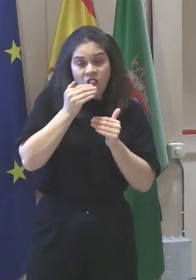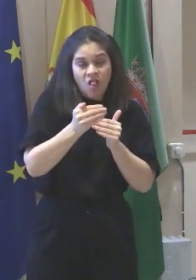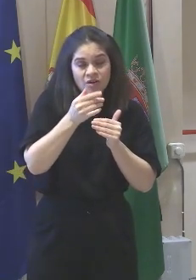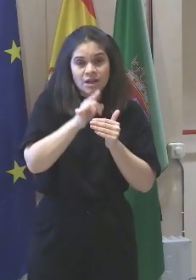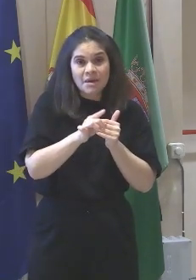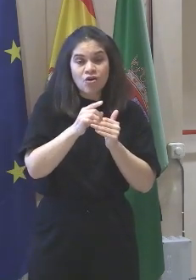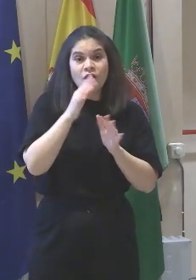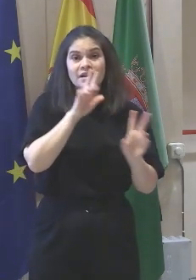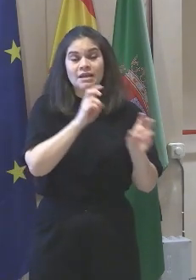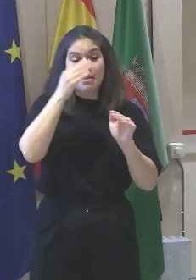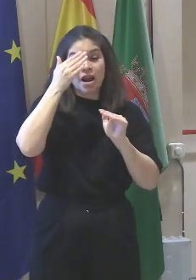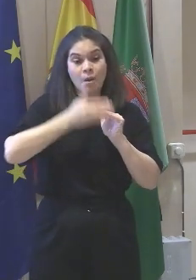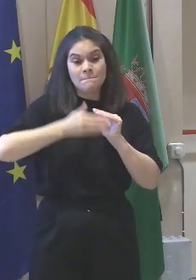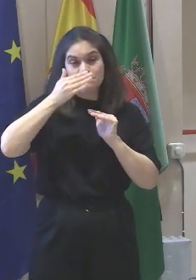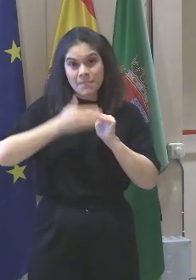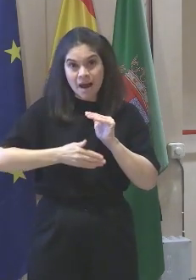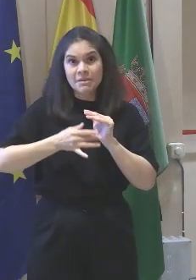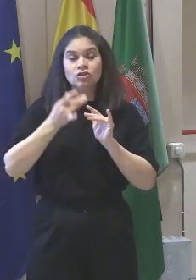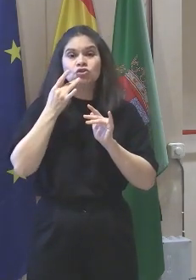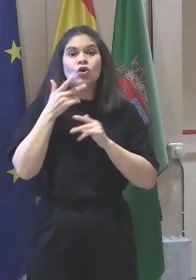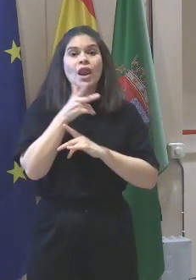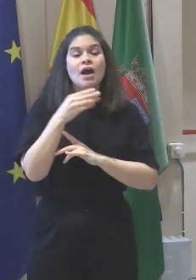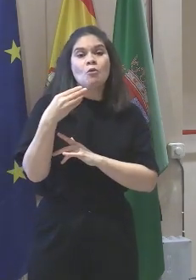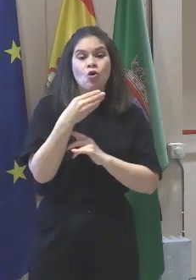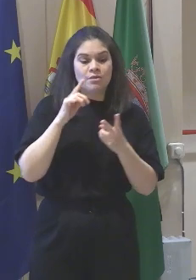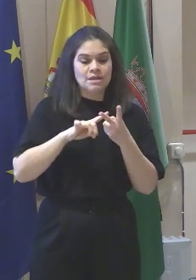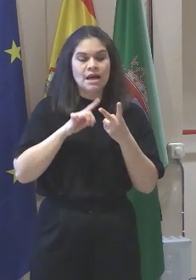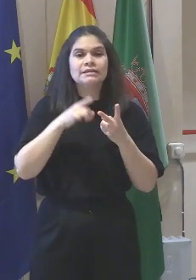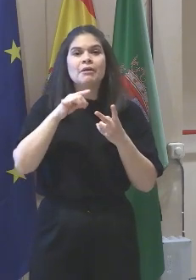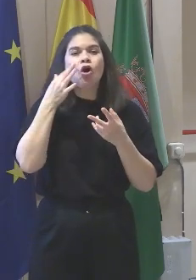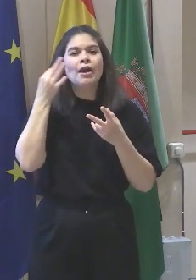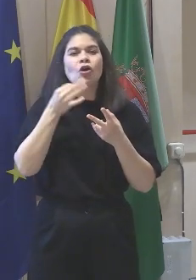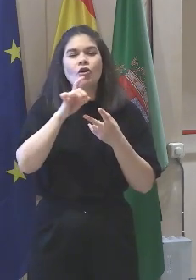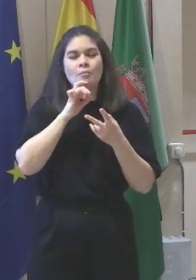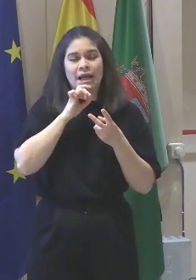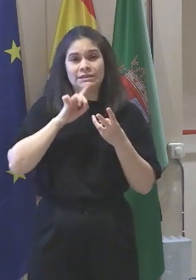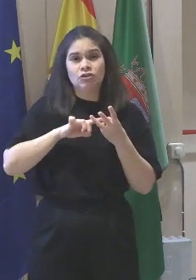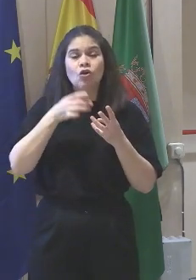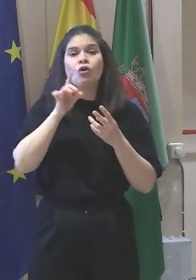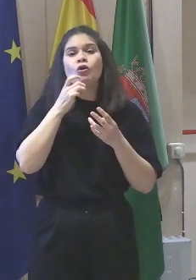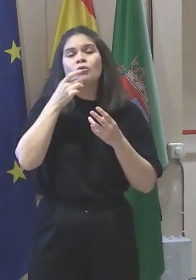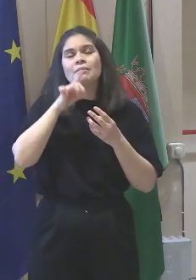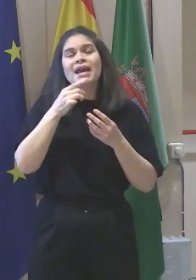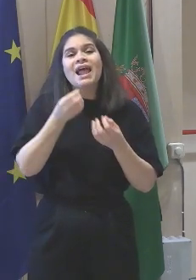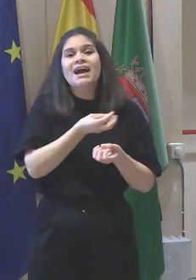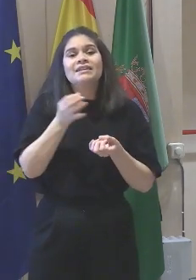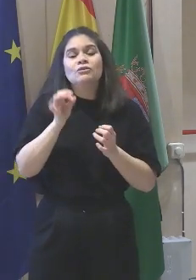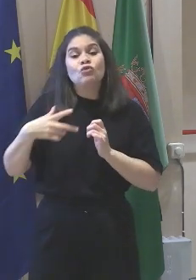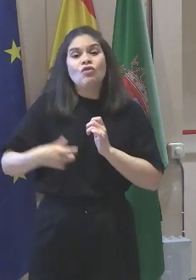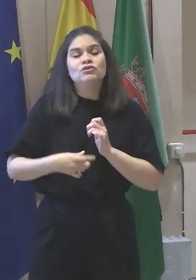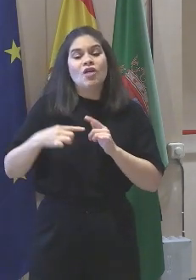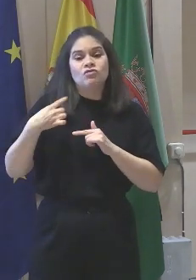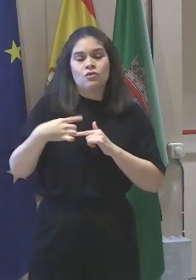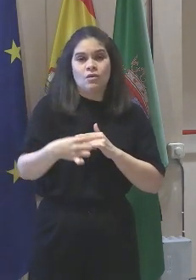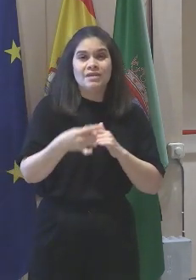parámetros relacionados con la diabetes, tanto en la hemoglobina como en el riesgo de complicaciones, como en la cantidad de insulina diaria y,